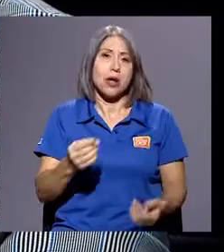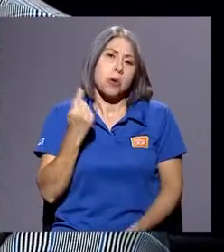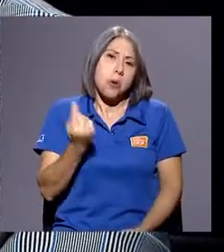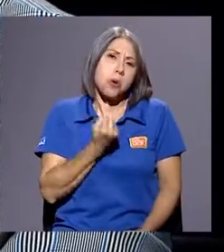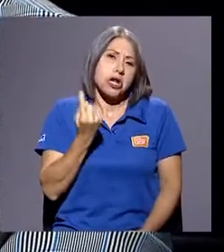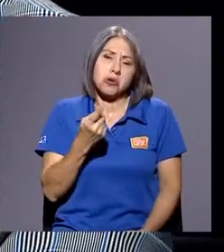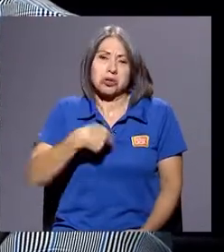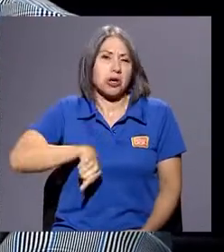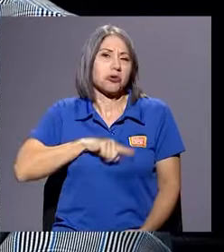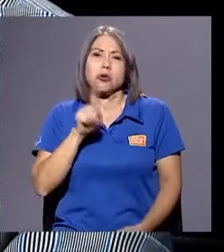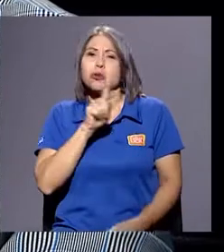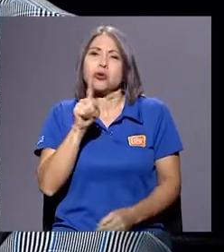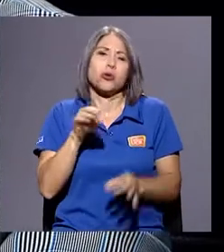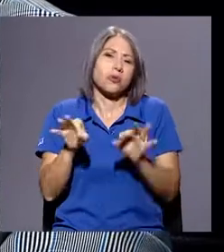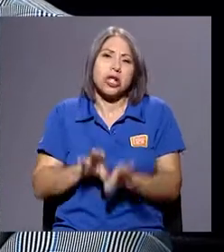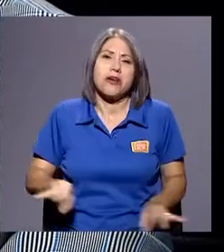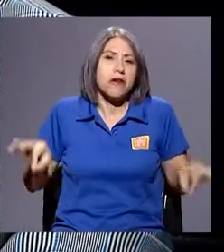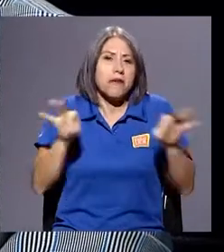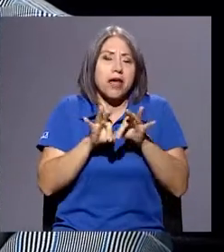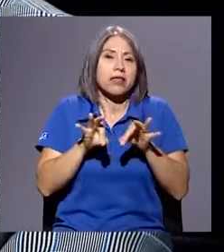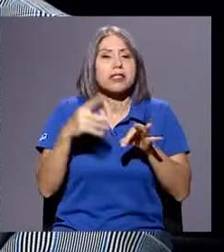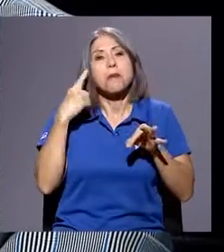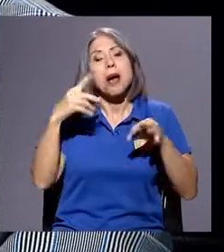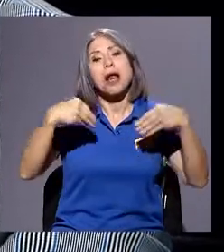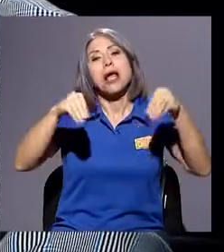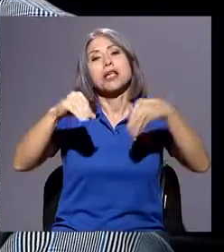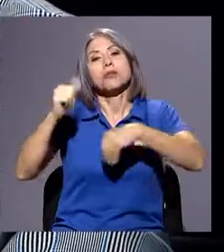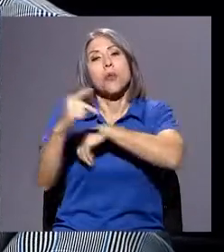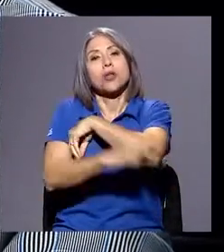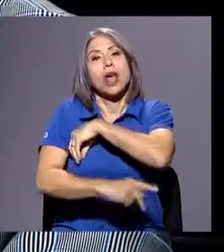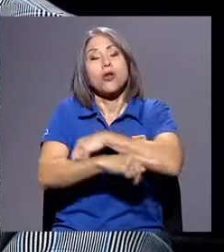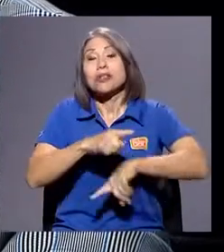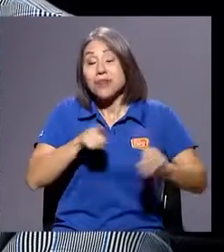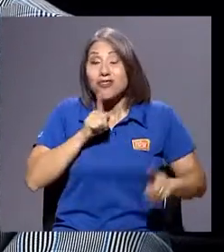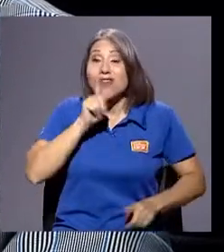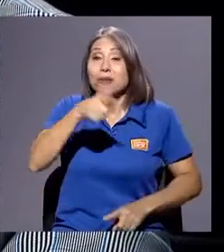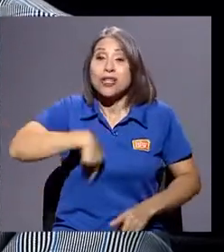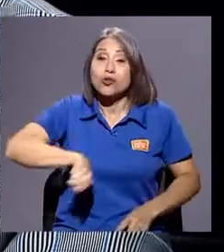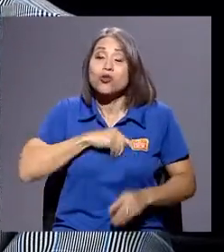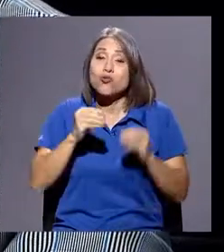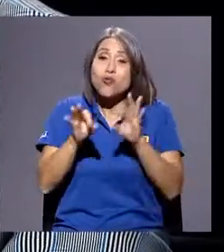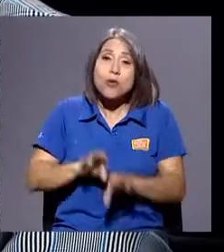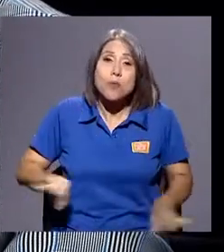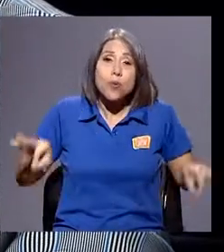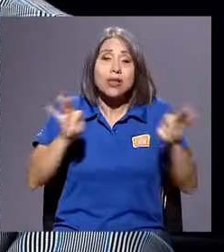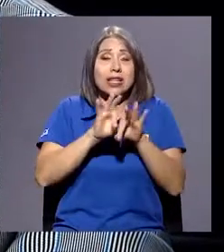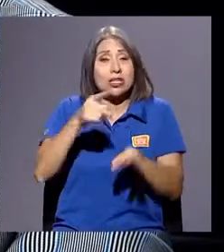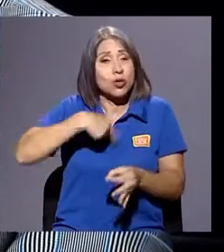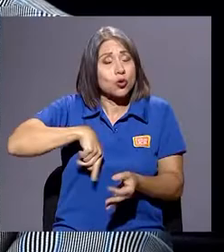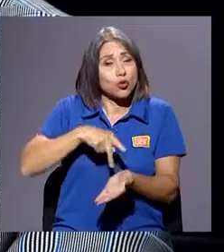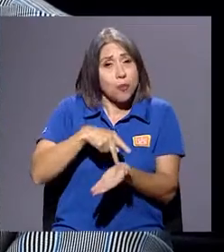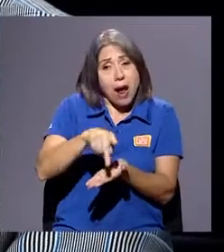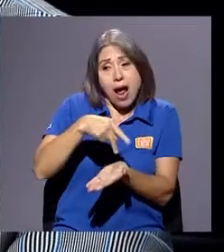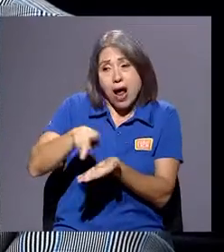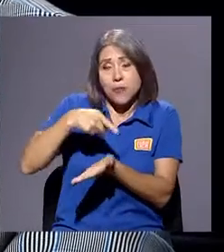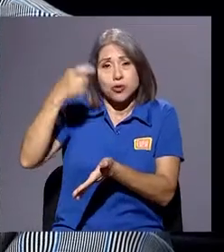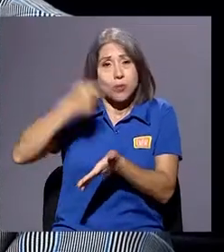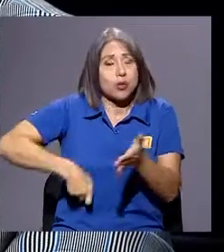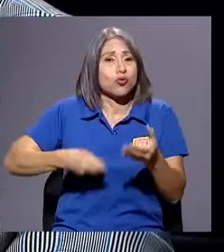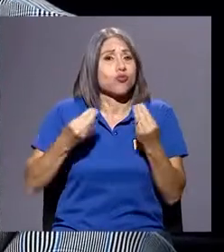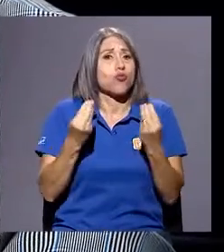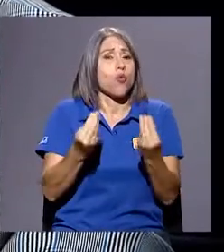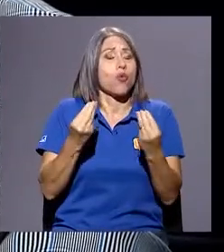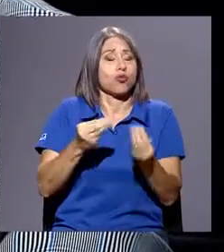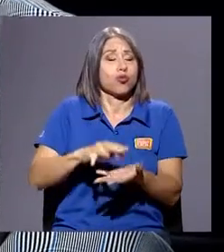tan relevantes es para el sector exportador. Y de ahí en adelante, todo el resto del sector somos muy importantes. Pagamos fuerte cantidad de dinero en impuestos al